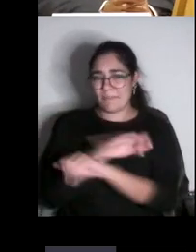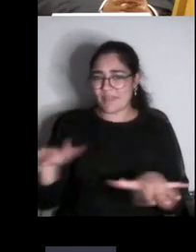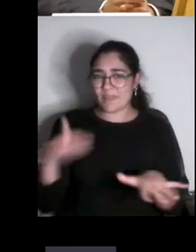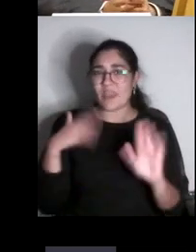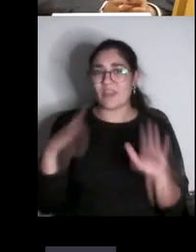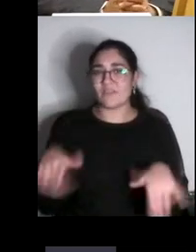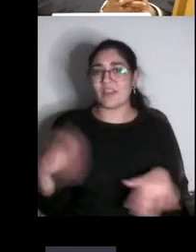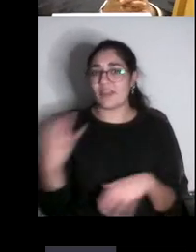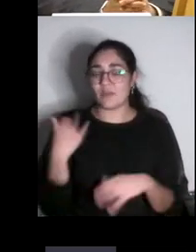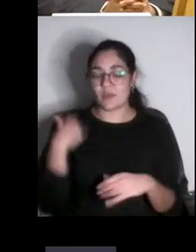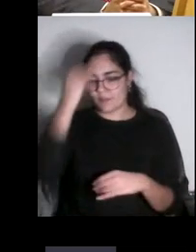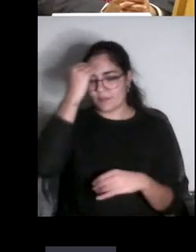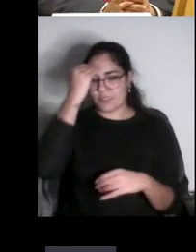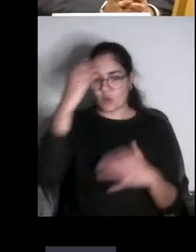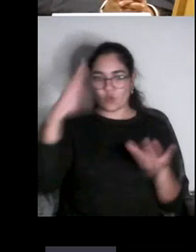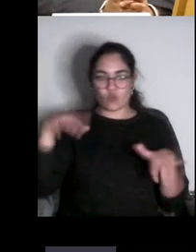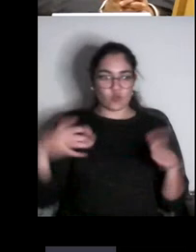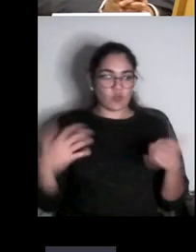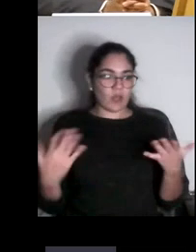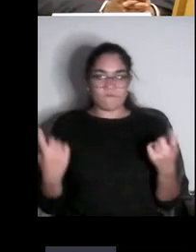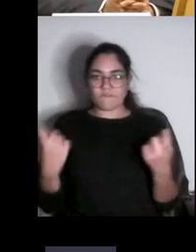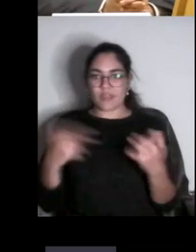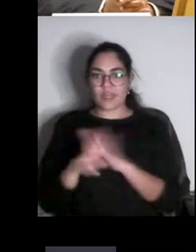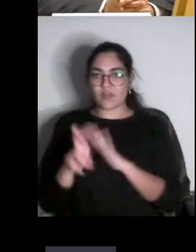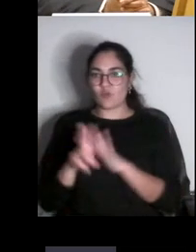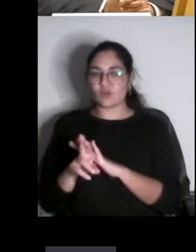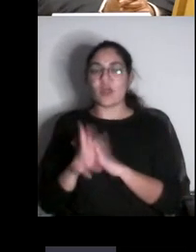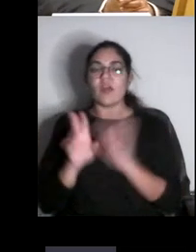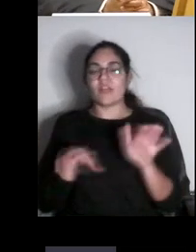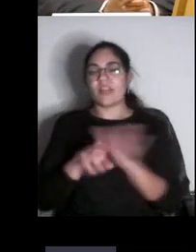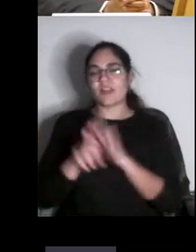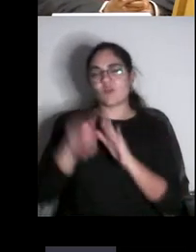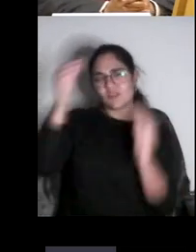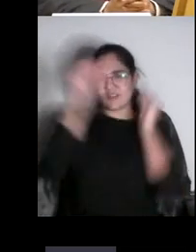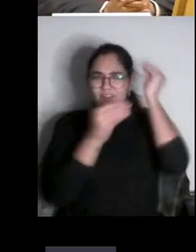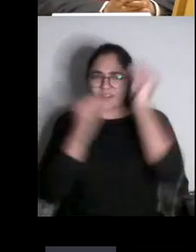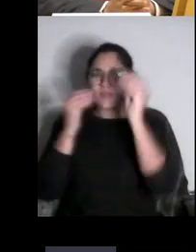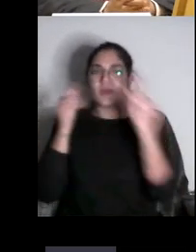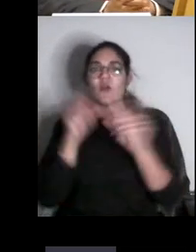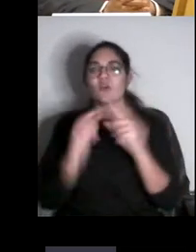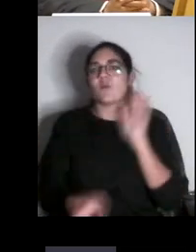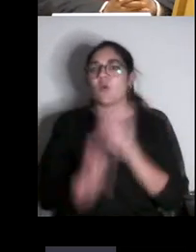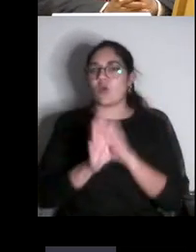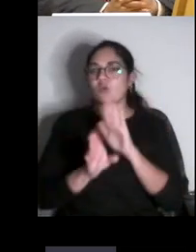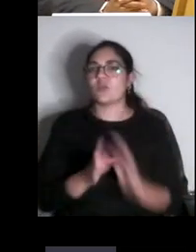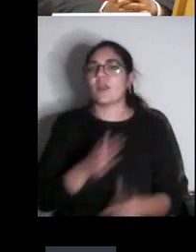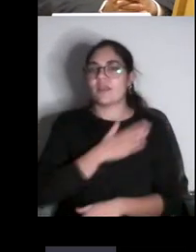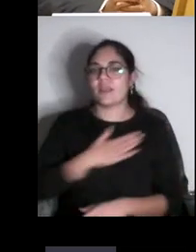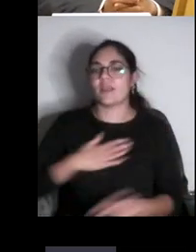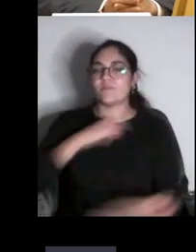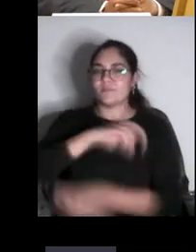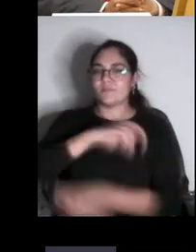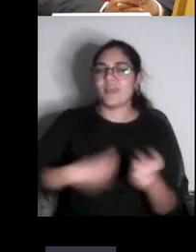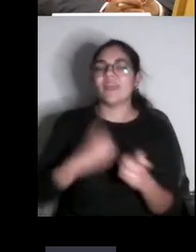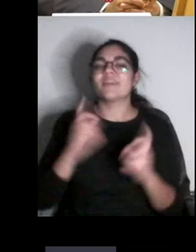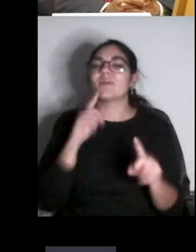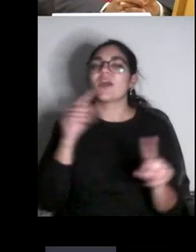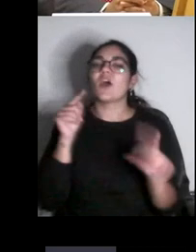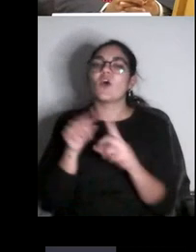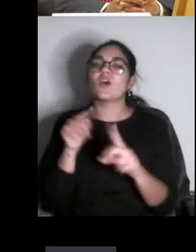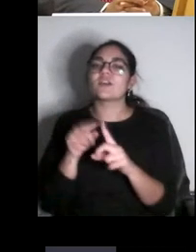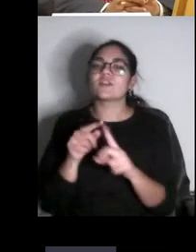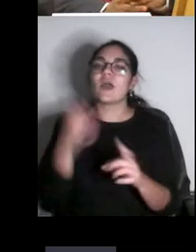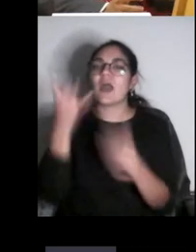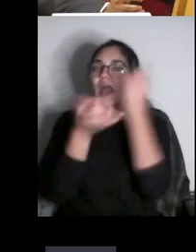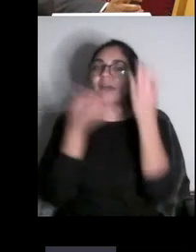que recurrir a nuestros mejores recursos para poder continuar enseñando, realizando esta actividad tan, tan bonita